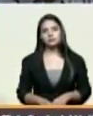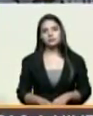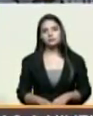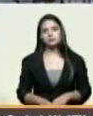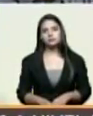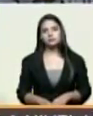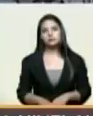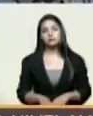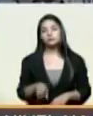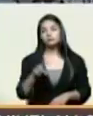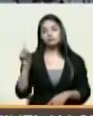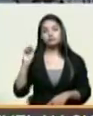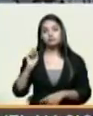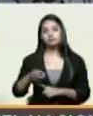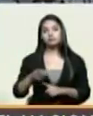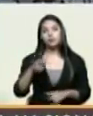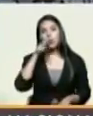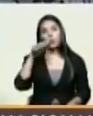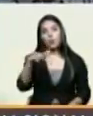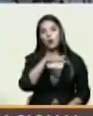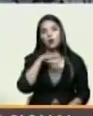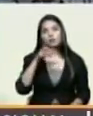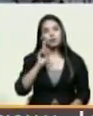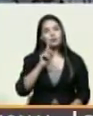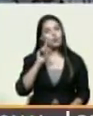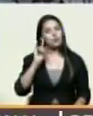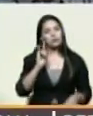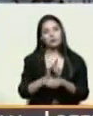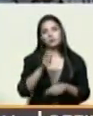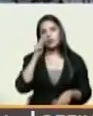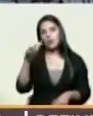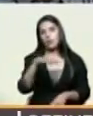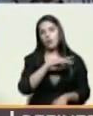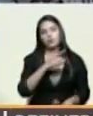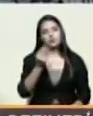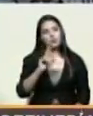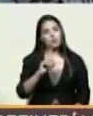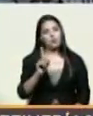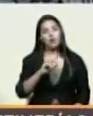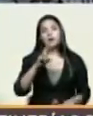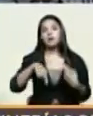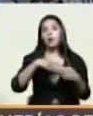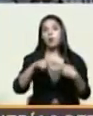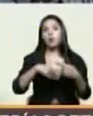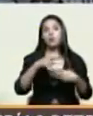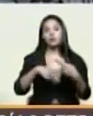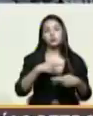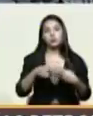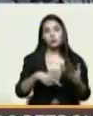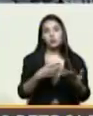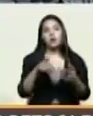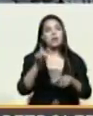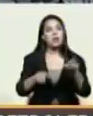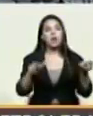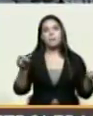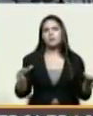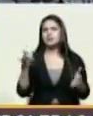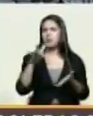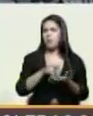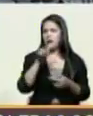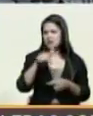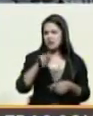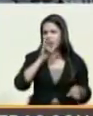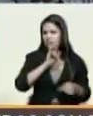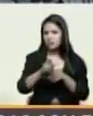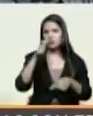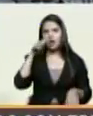Tienen un mandato ordenado por un pueblo. No traicionen a ese pueblo. La revolución y su gente no llegó aquí para traicionar